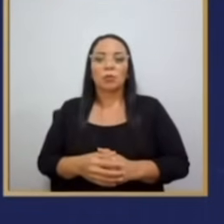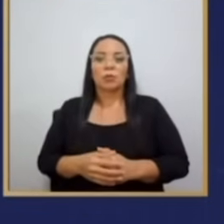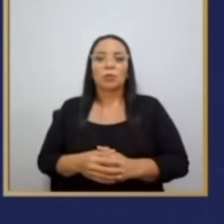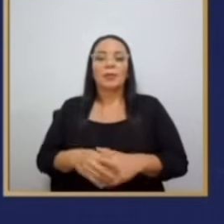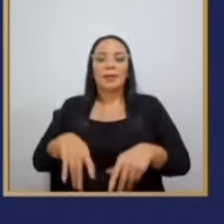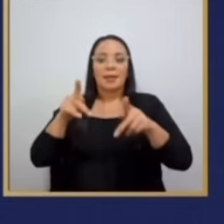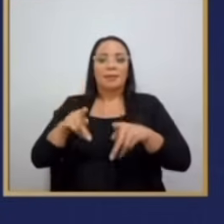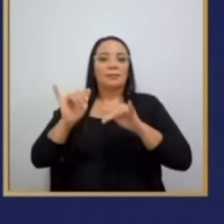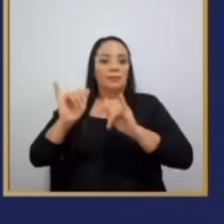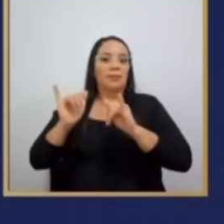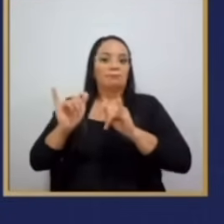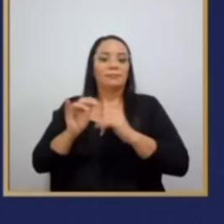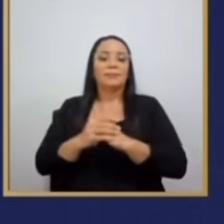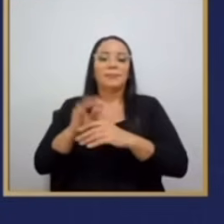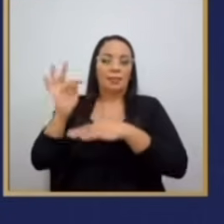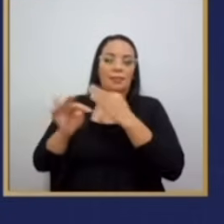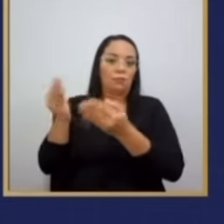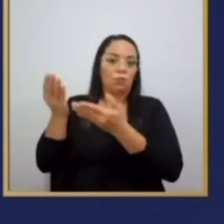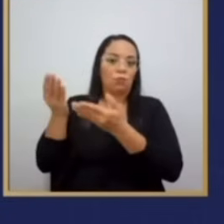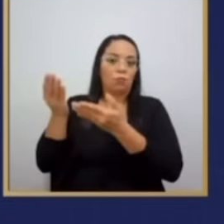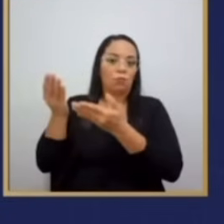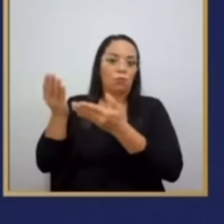esa naturaleza.